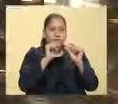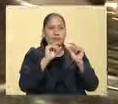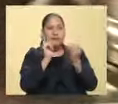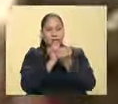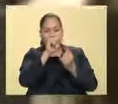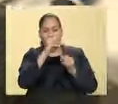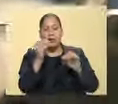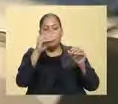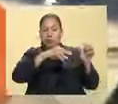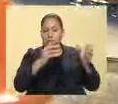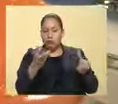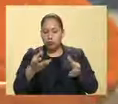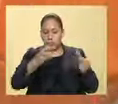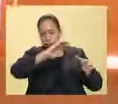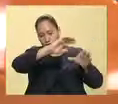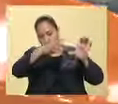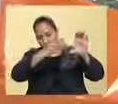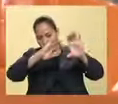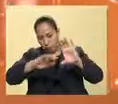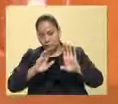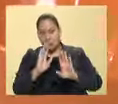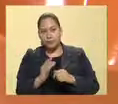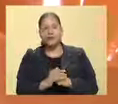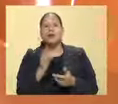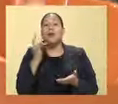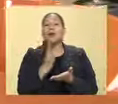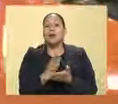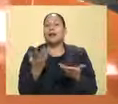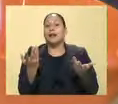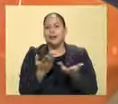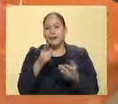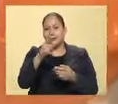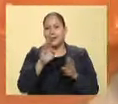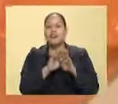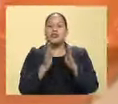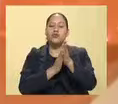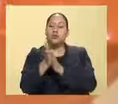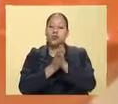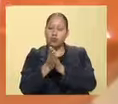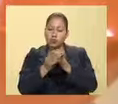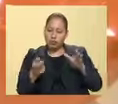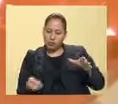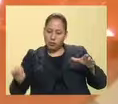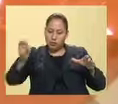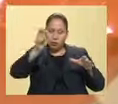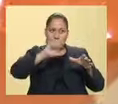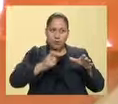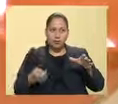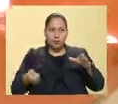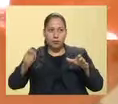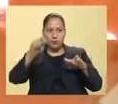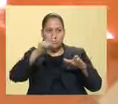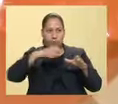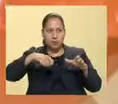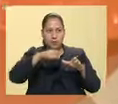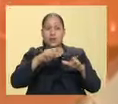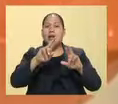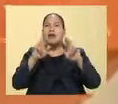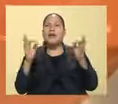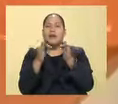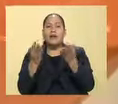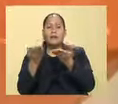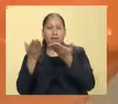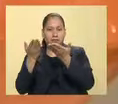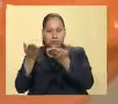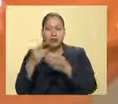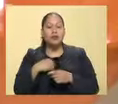¿no? Todas, así. Y lo único que vamos a hacer es agregar nuestro chocolate. Lo vamos a poner en el refri. Yo